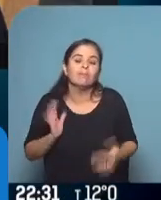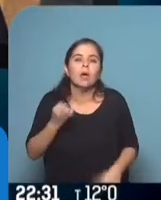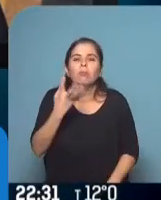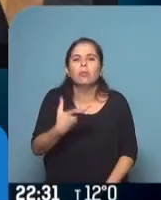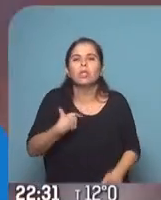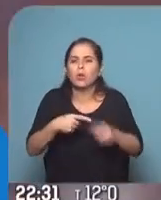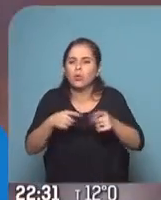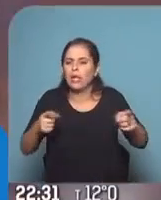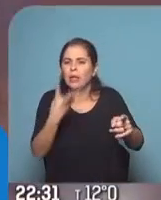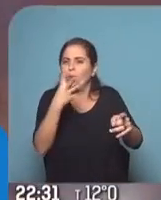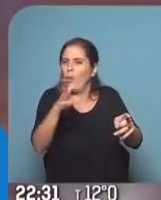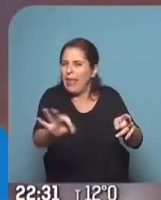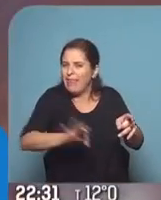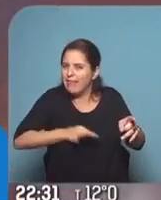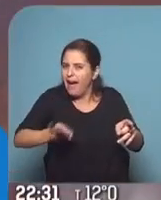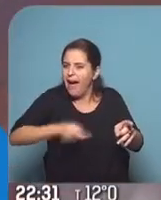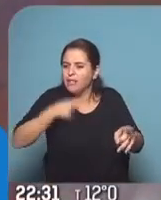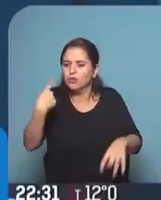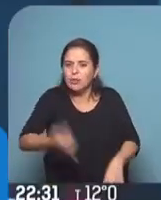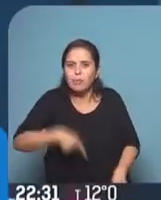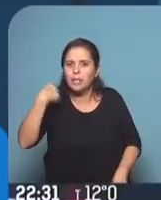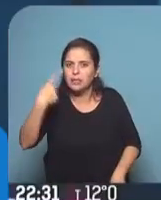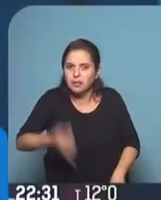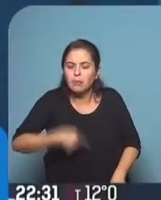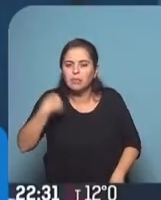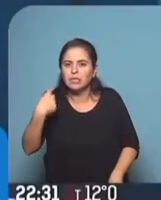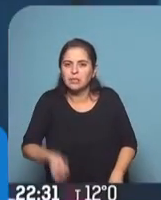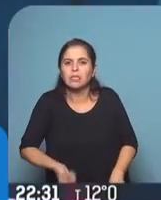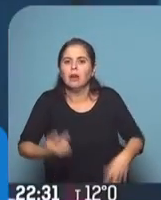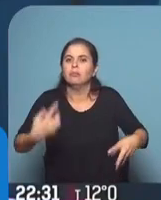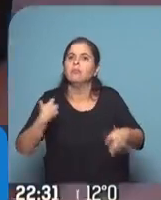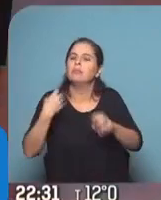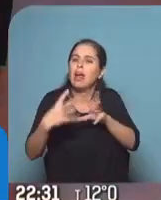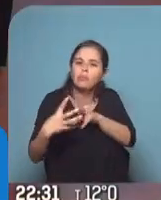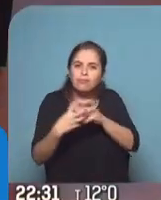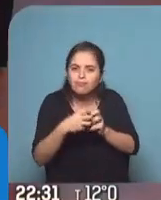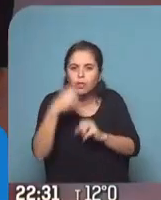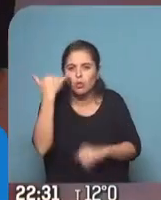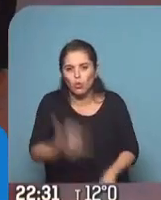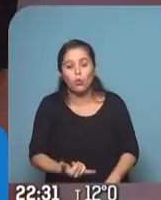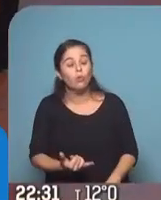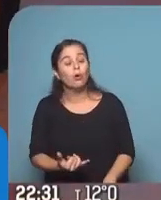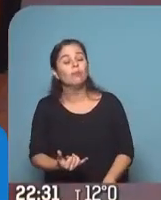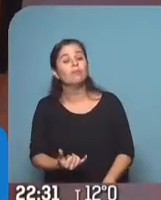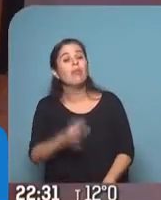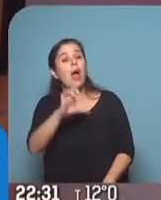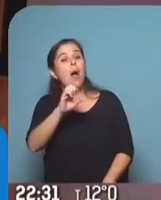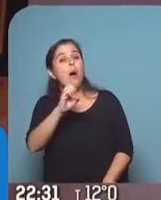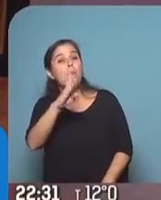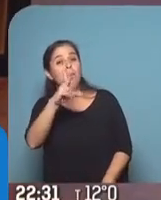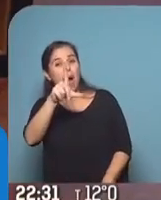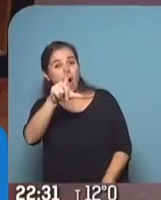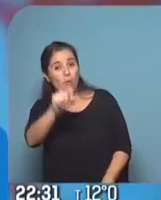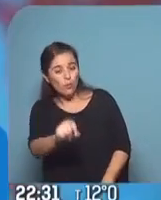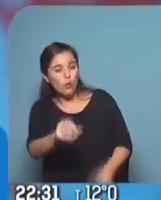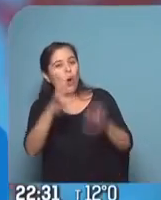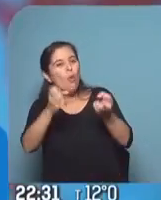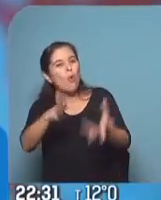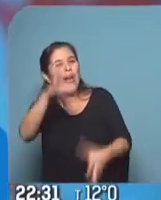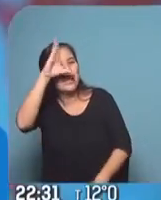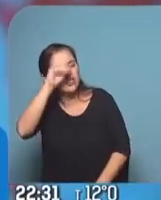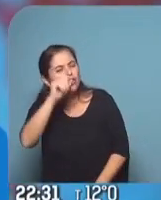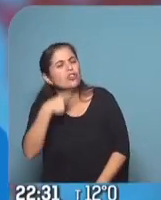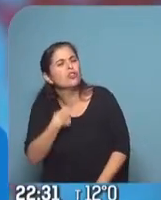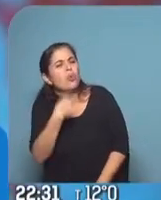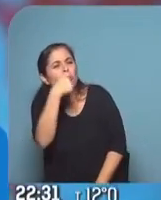esta retórica de confrontación de las últimas décadas. Paulo, buenas noches. ¿Cómo te parece que está incidiendo esta escalada